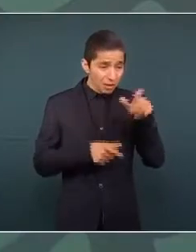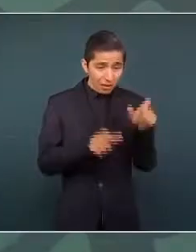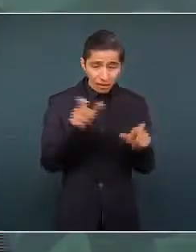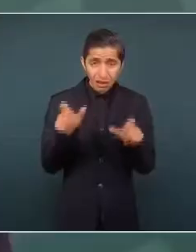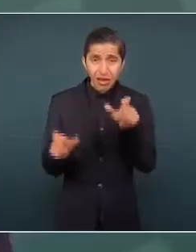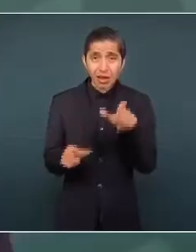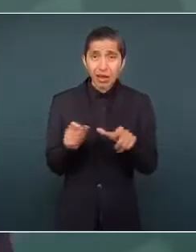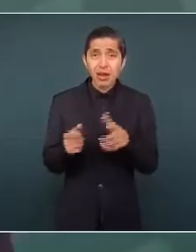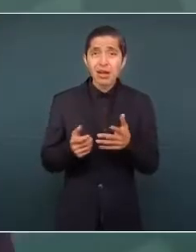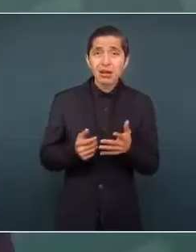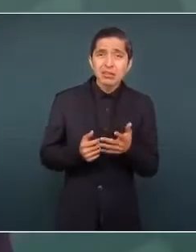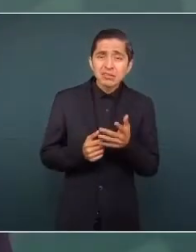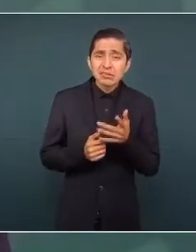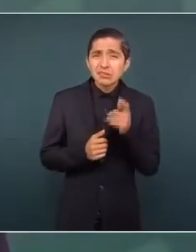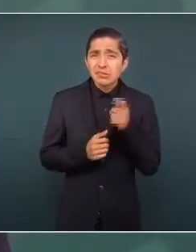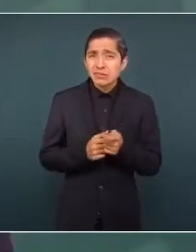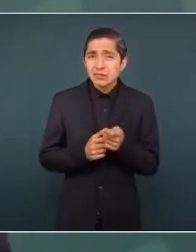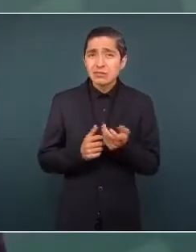es